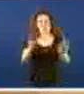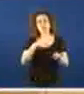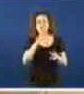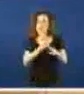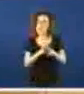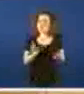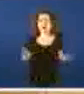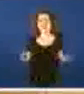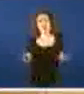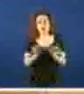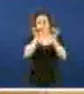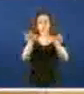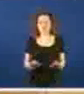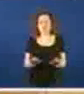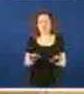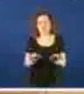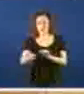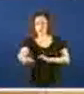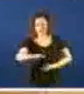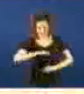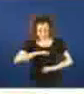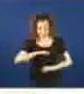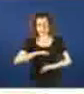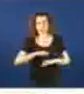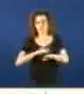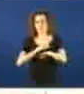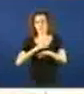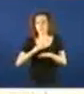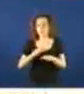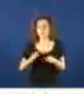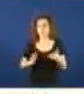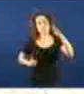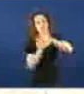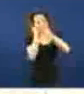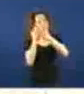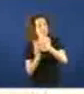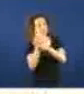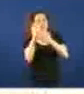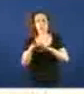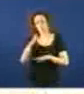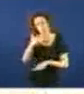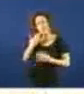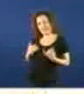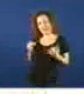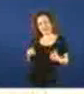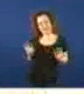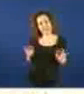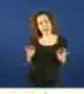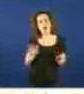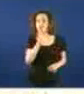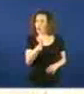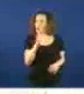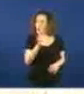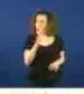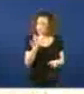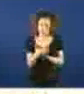liña, do que se me está transmitindo a min, para chegar a acordos. Non, creo que hubo suficientes